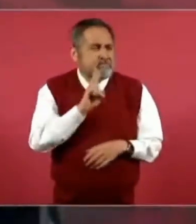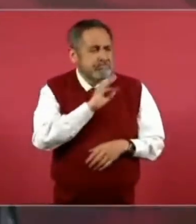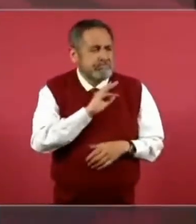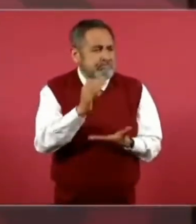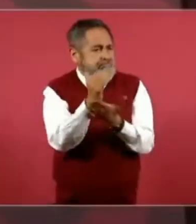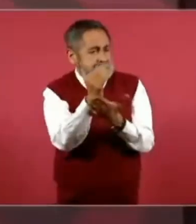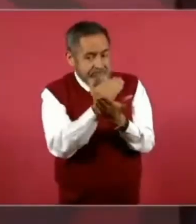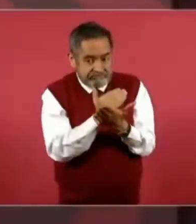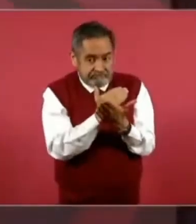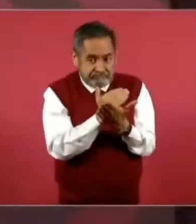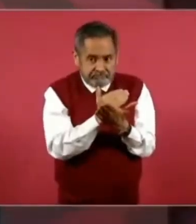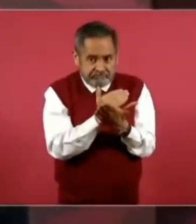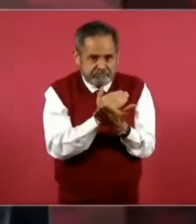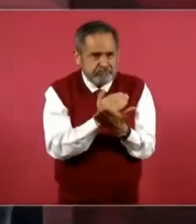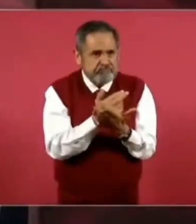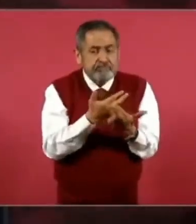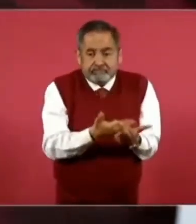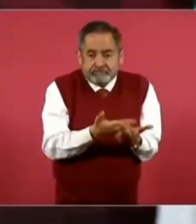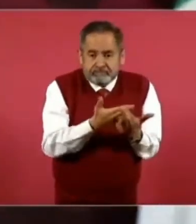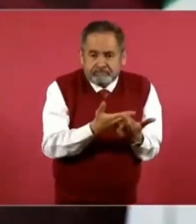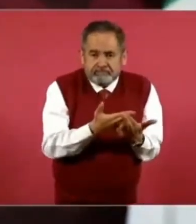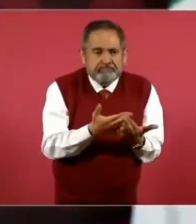alcanzaría para